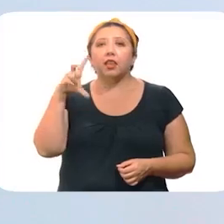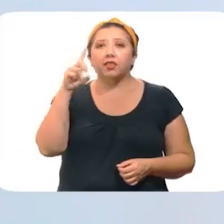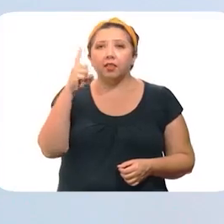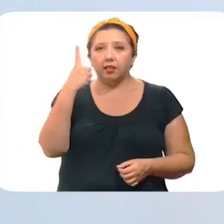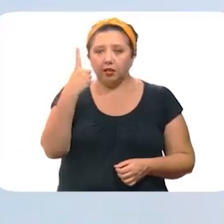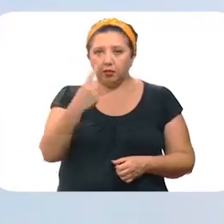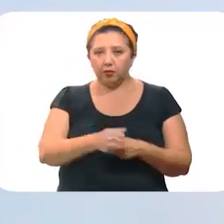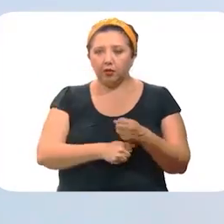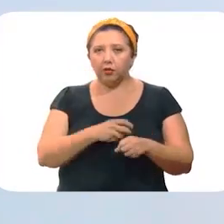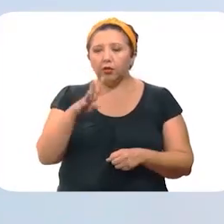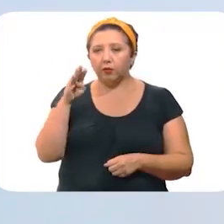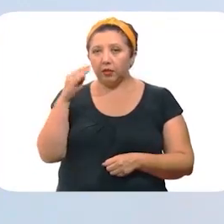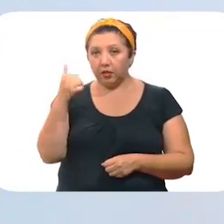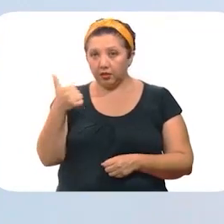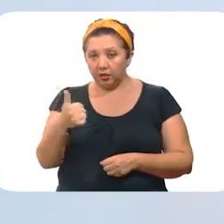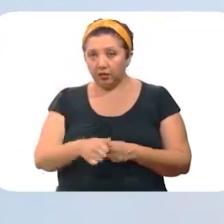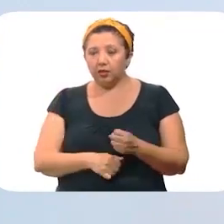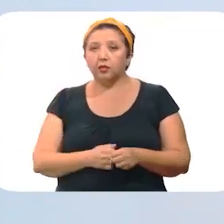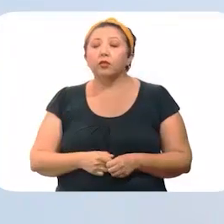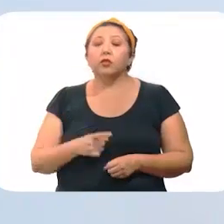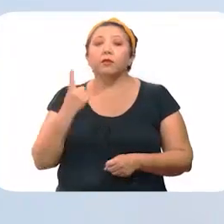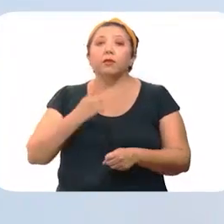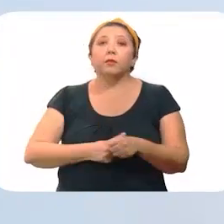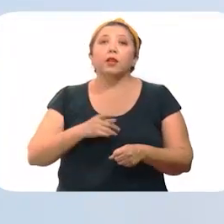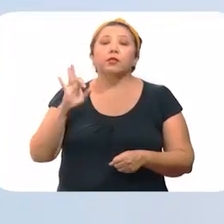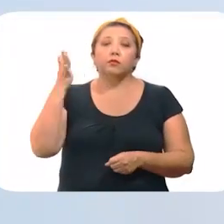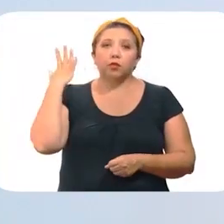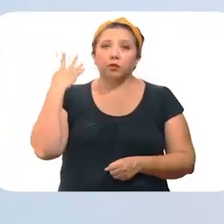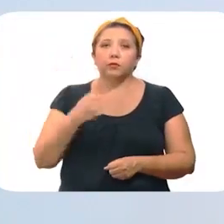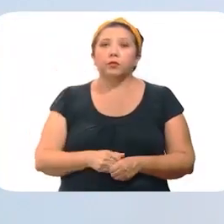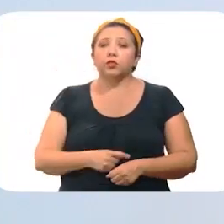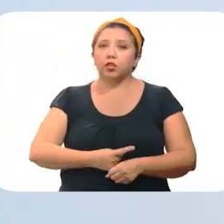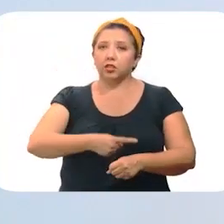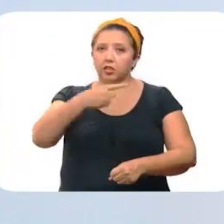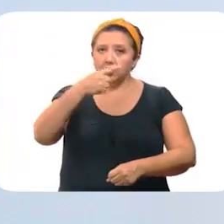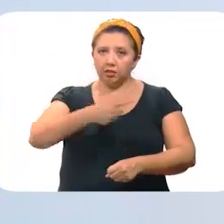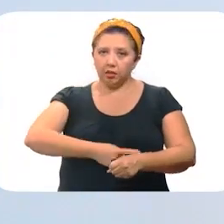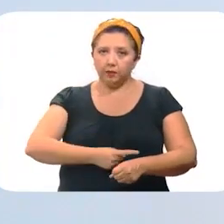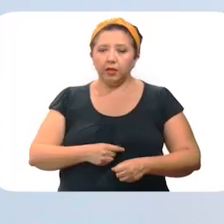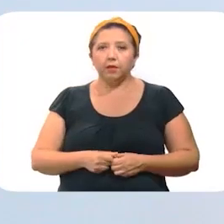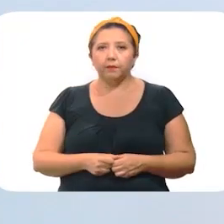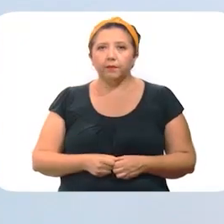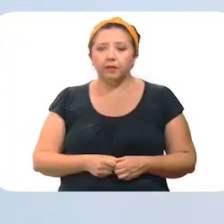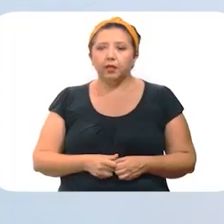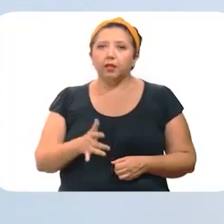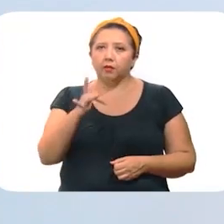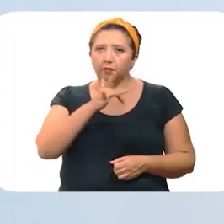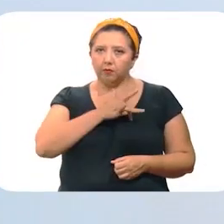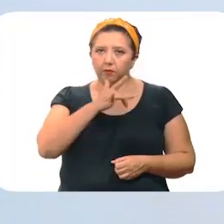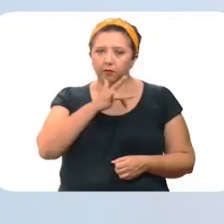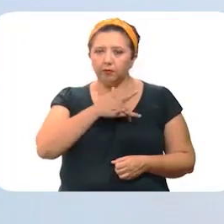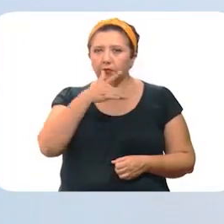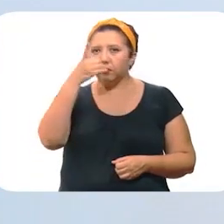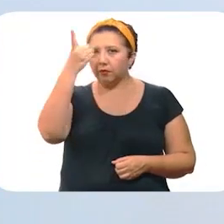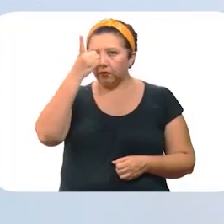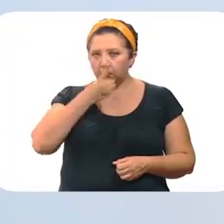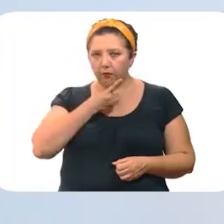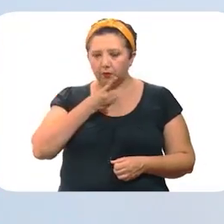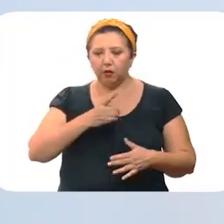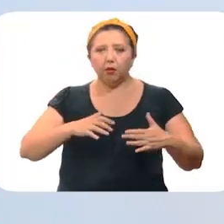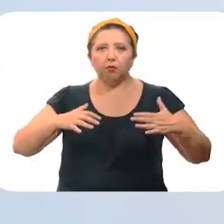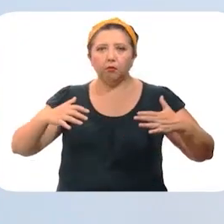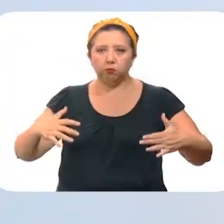de 31 a 96 años. Sus principales enfermedades fueron hipertensión arterial sistémica, cardiopatía, diabetes